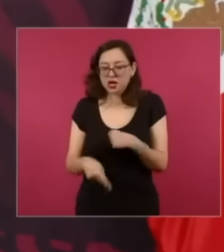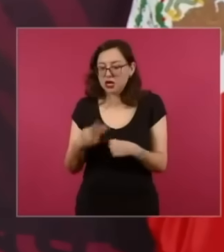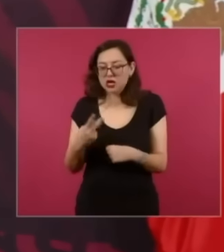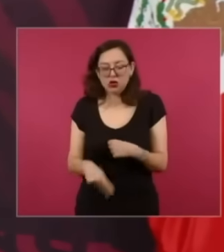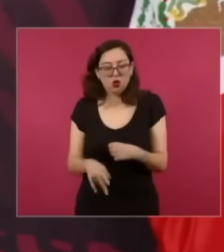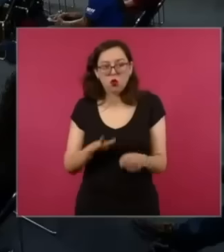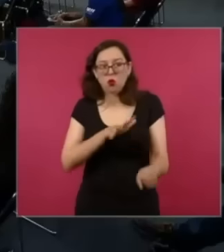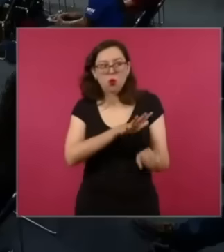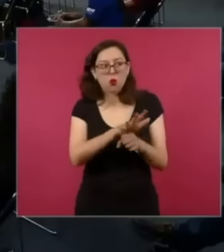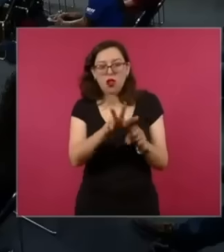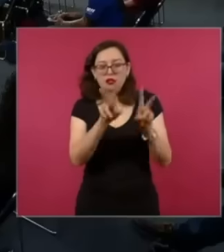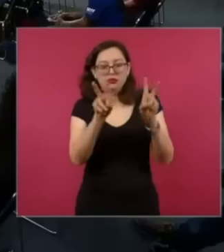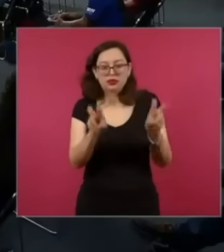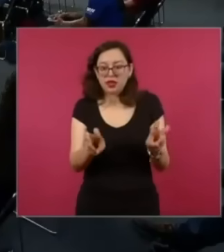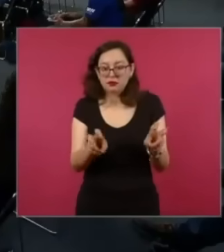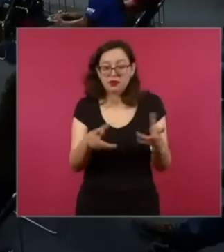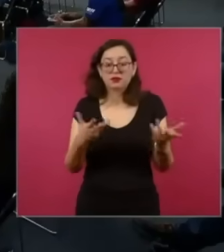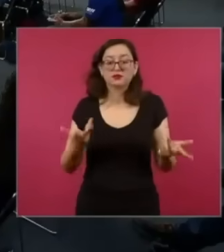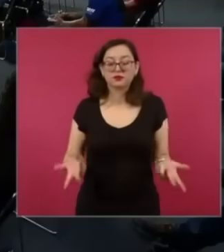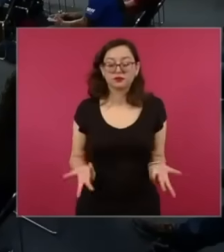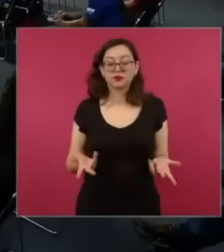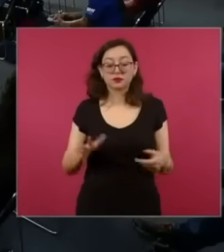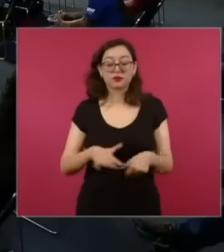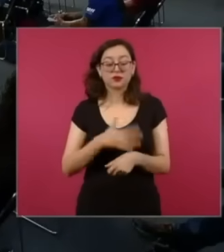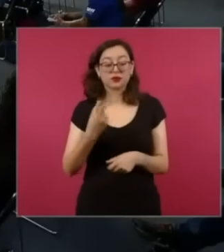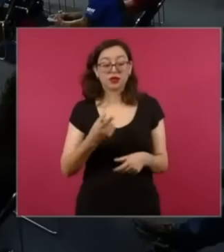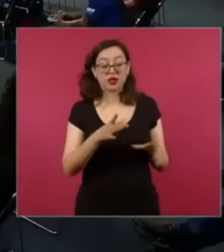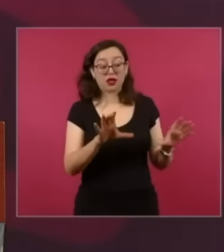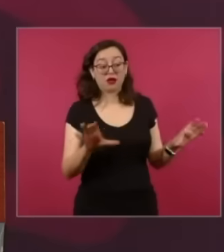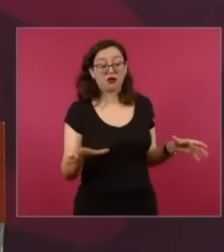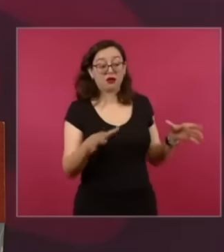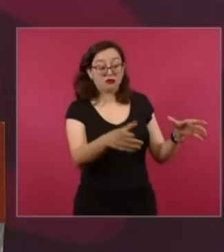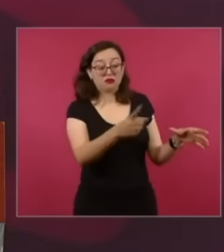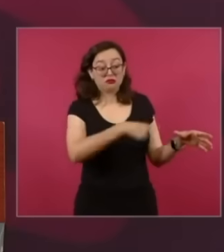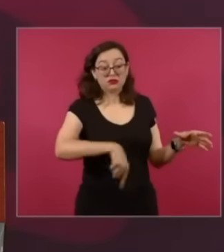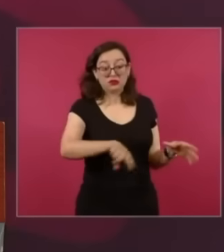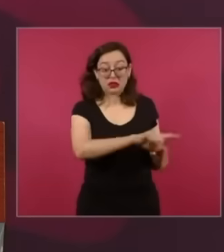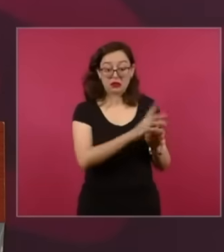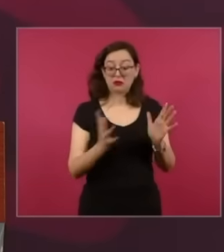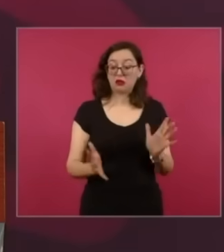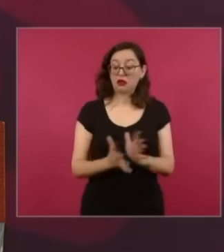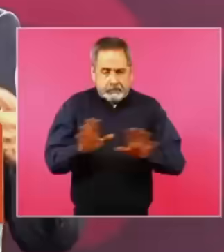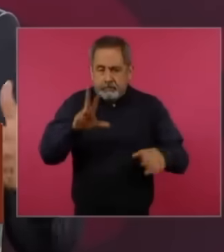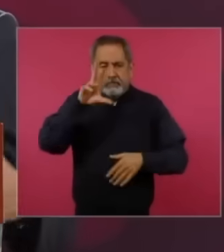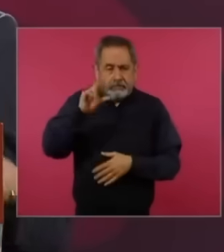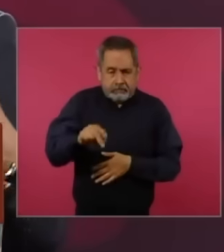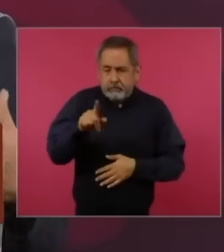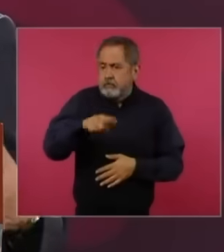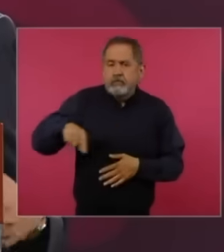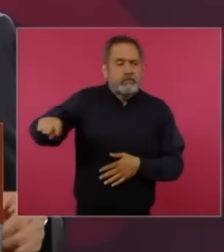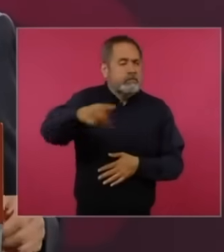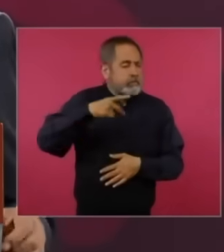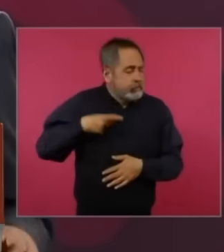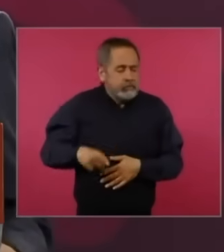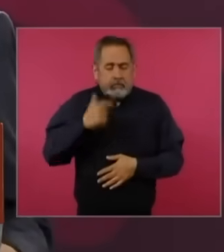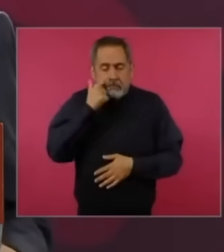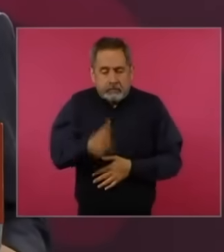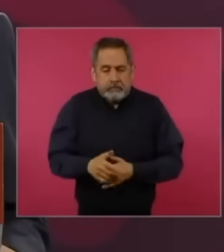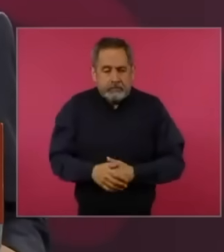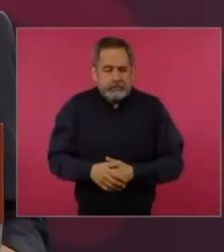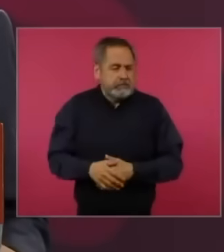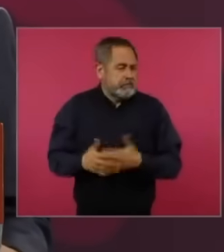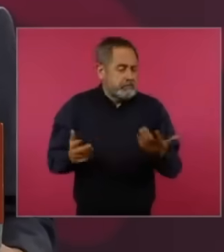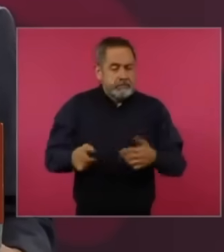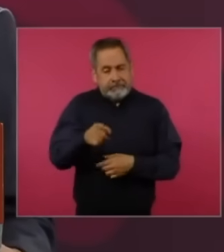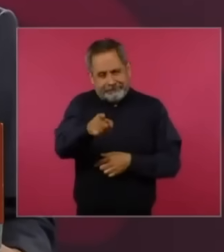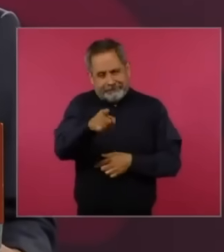eso no quieren tanta democracia algunos entonces del